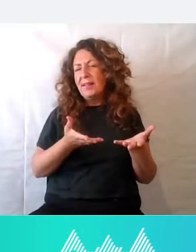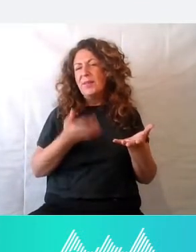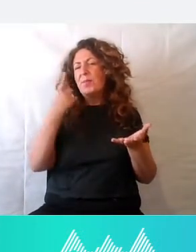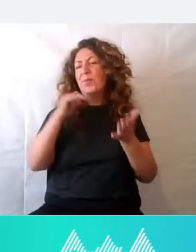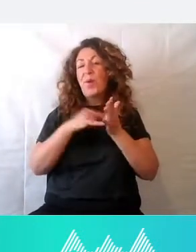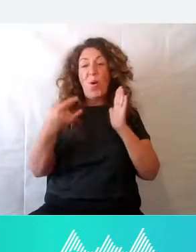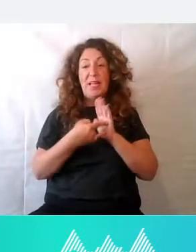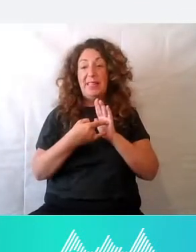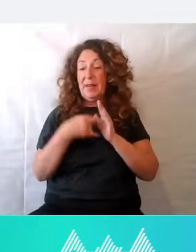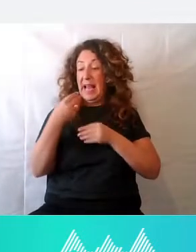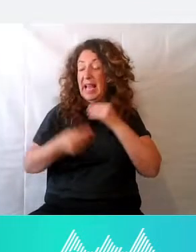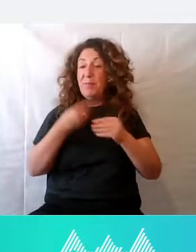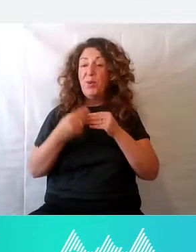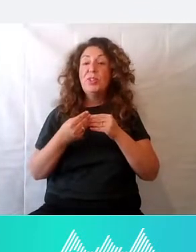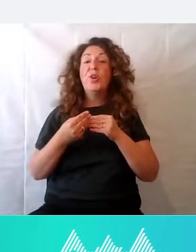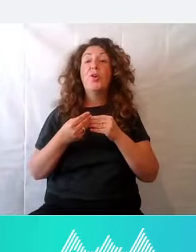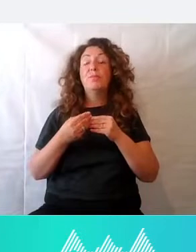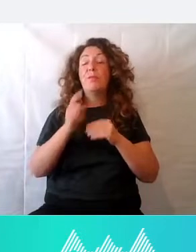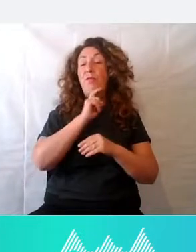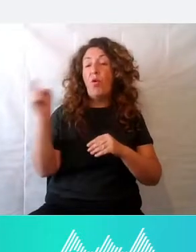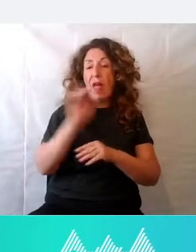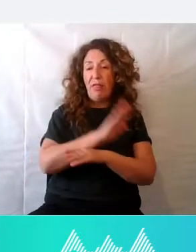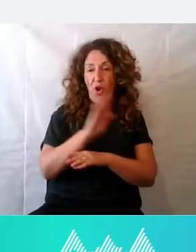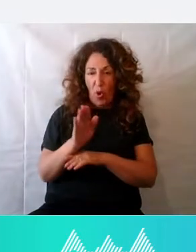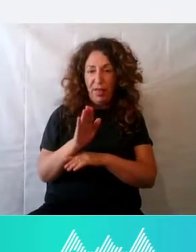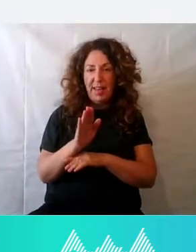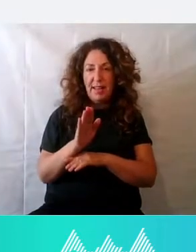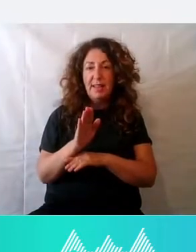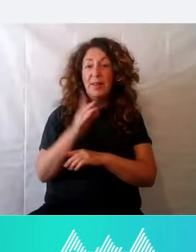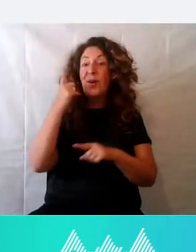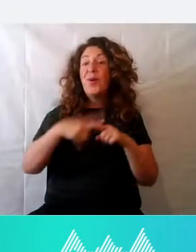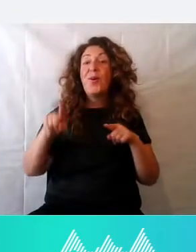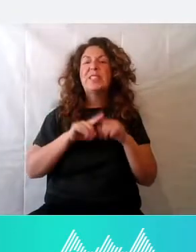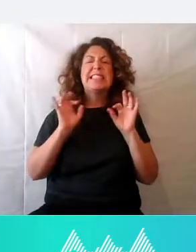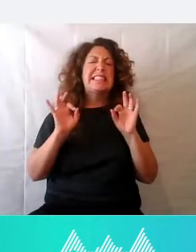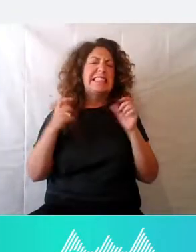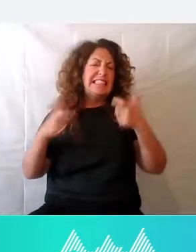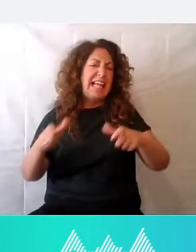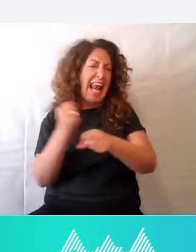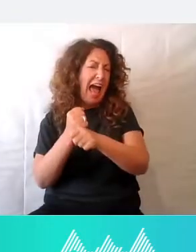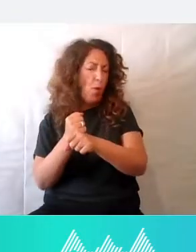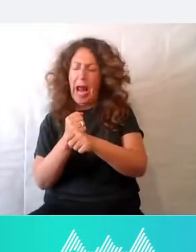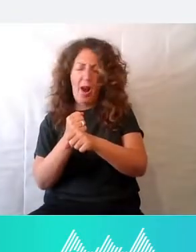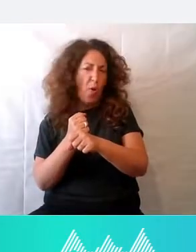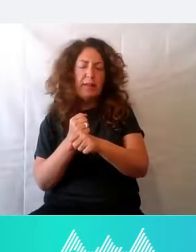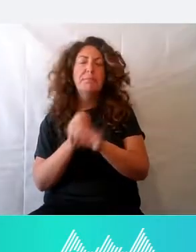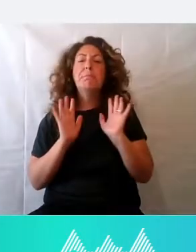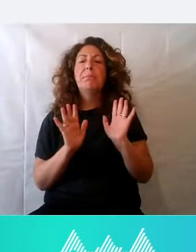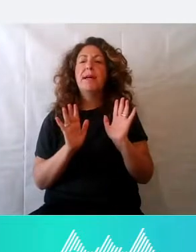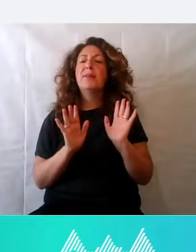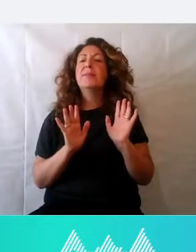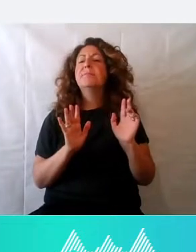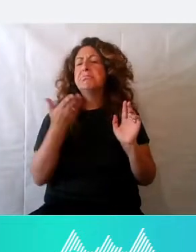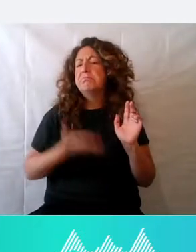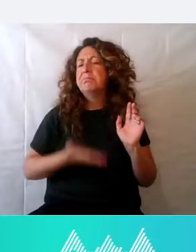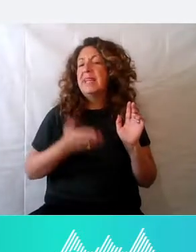hecho precisamente con con fundación once para algo que no está en el ámbito laboral pero que es tremendamente importante y es que la tecnología debe ser